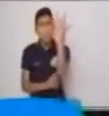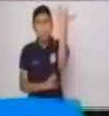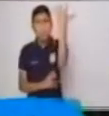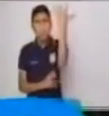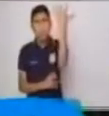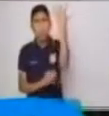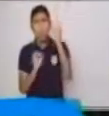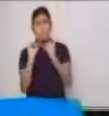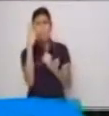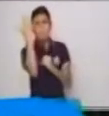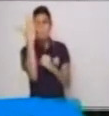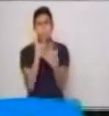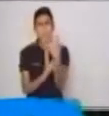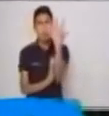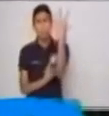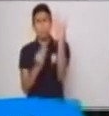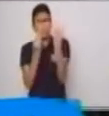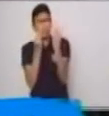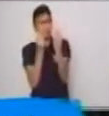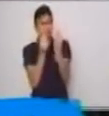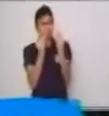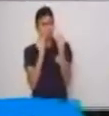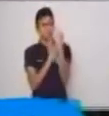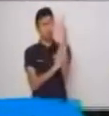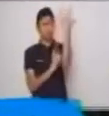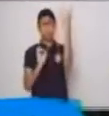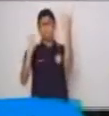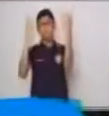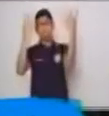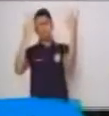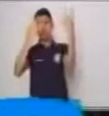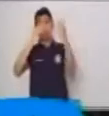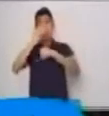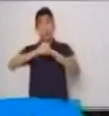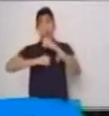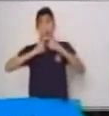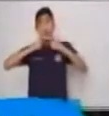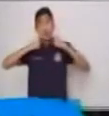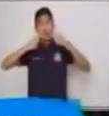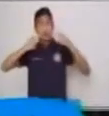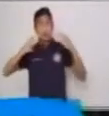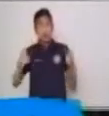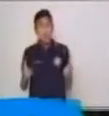que está lleno de árboles, frutas, animales.